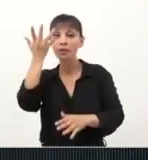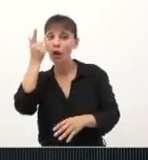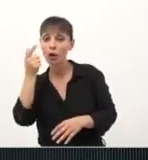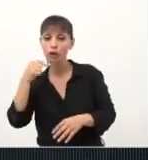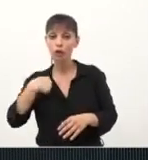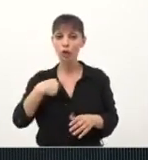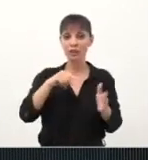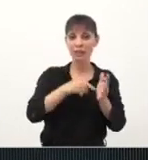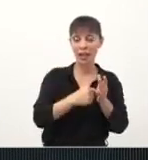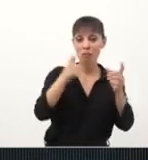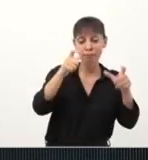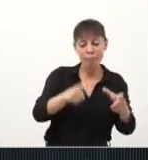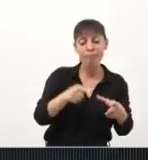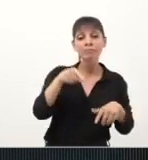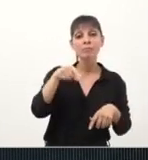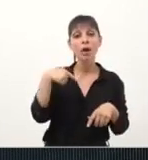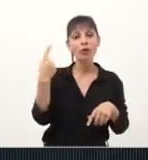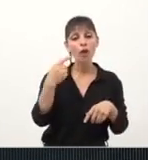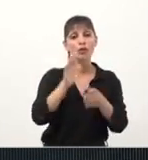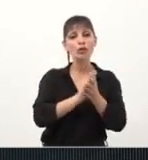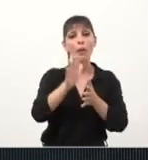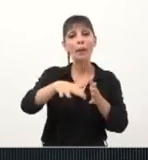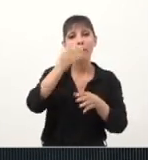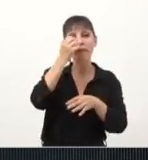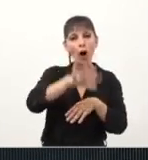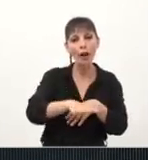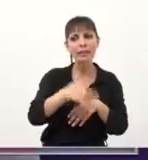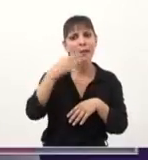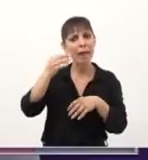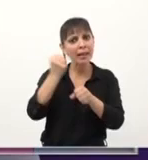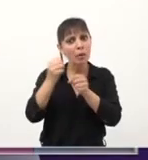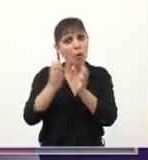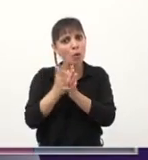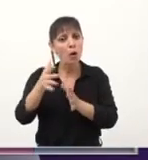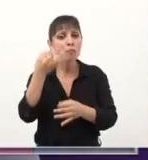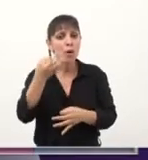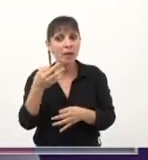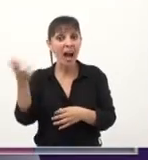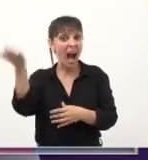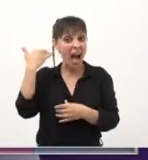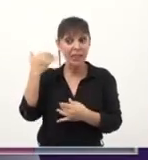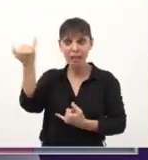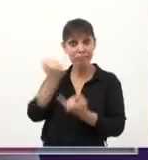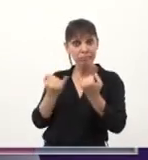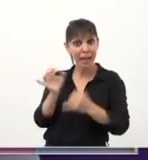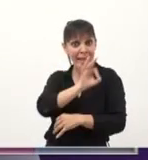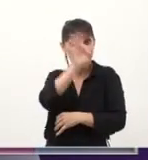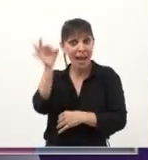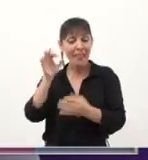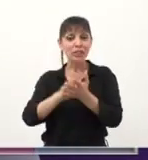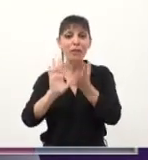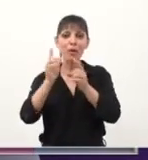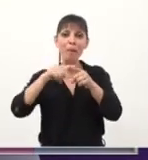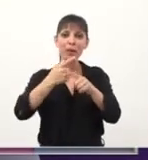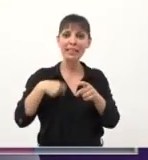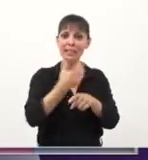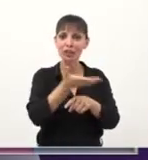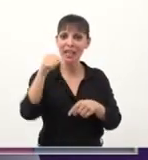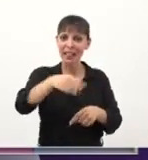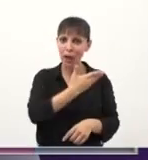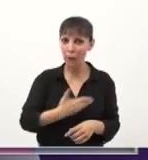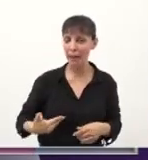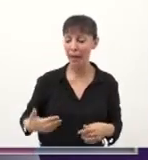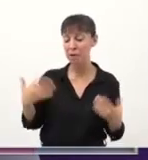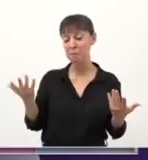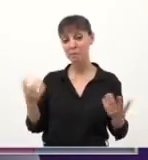ciudad, en Acción Social, en el Bajo Flores. Y lo hicimos muy bien. Nunca me hiciste un comentario, un cuestionamiento de la política social del gobierno. Lo que yo